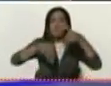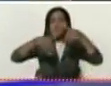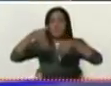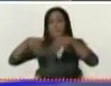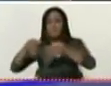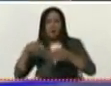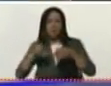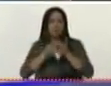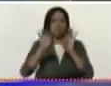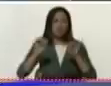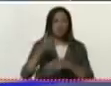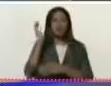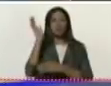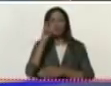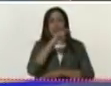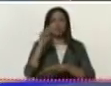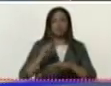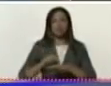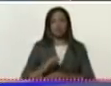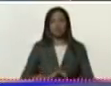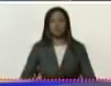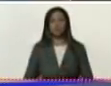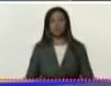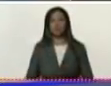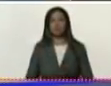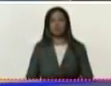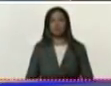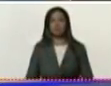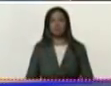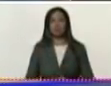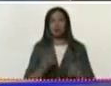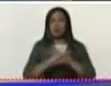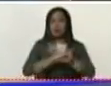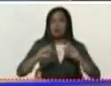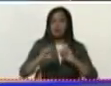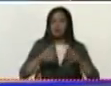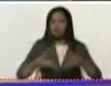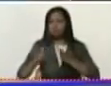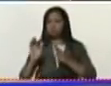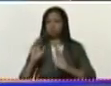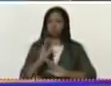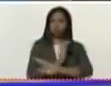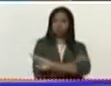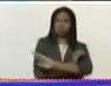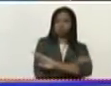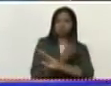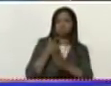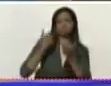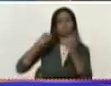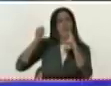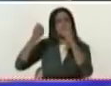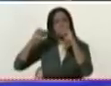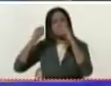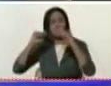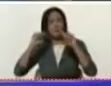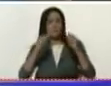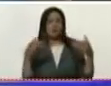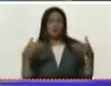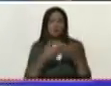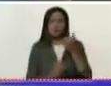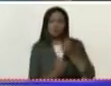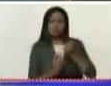las elecciones de la Asamblea Nacional. Ya toda la oposición se prepara desde sus